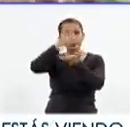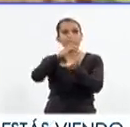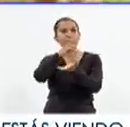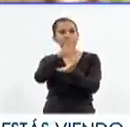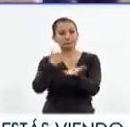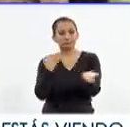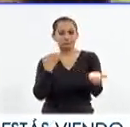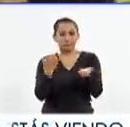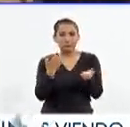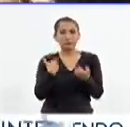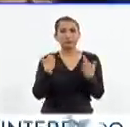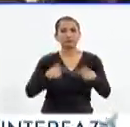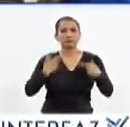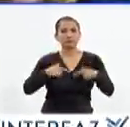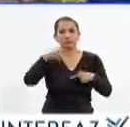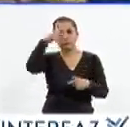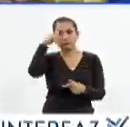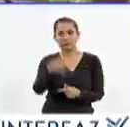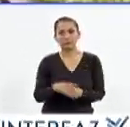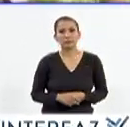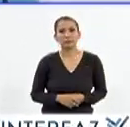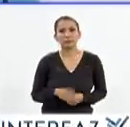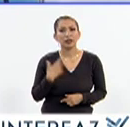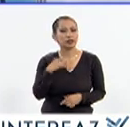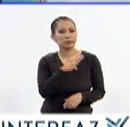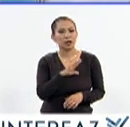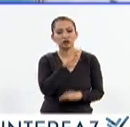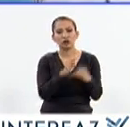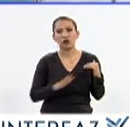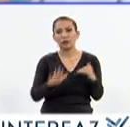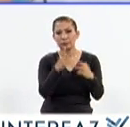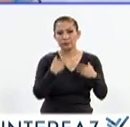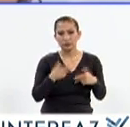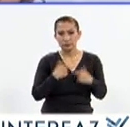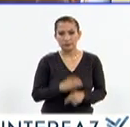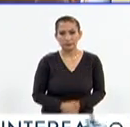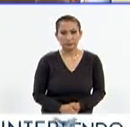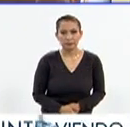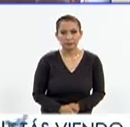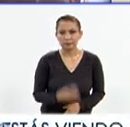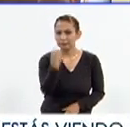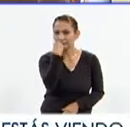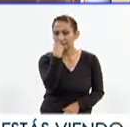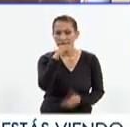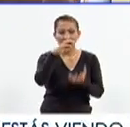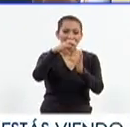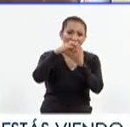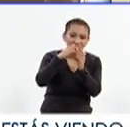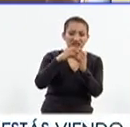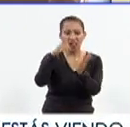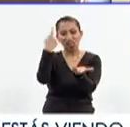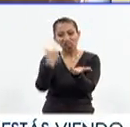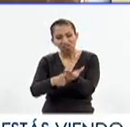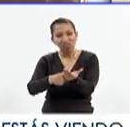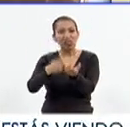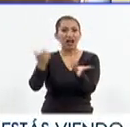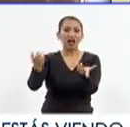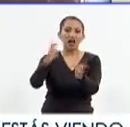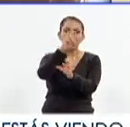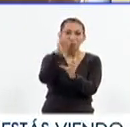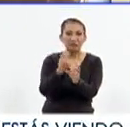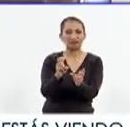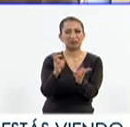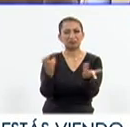que mejore el desempeño de los atletas mexicanos y en general de toda la población. consumir hamburguesas, hot dog,